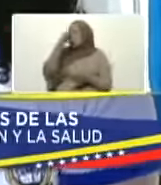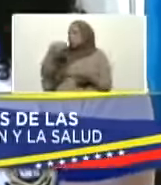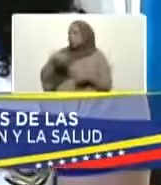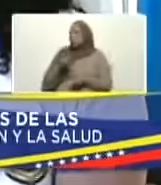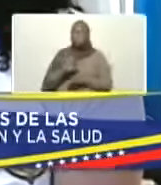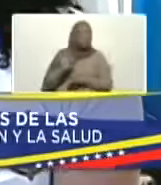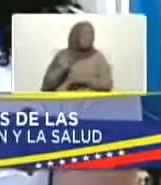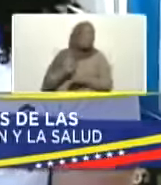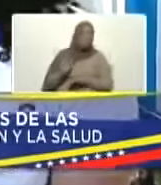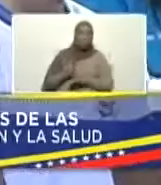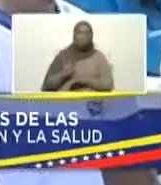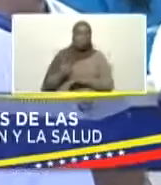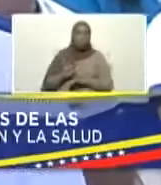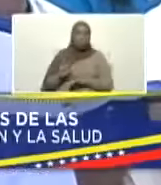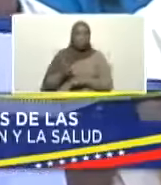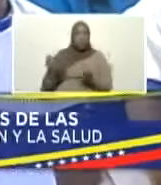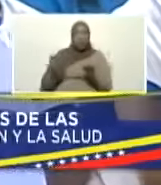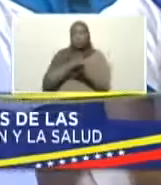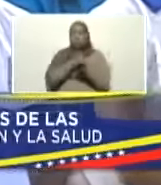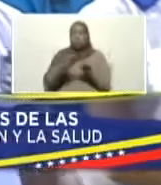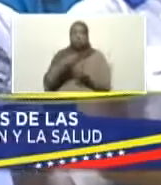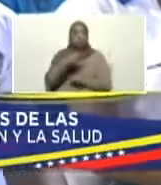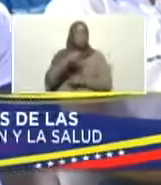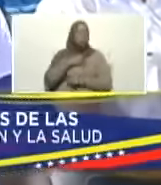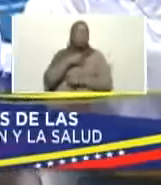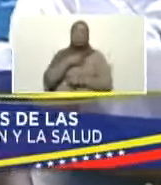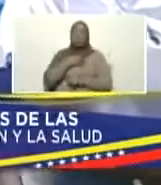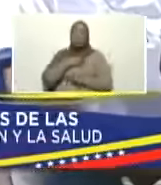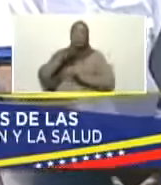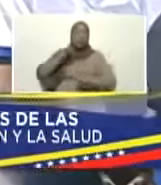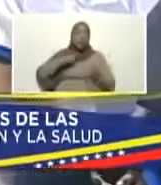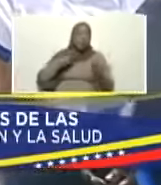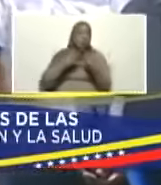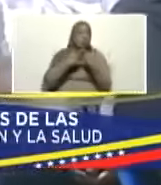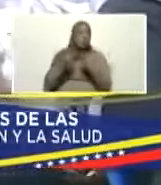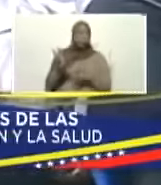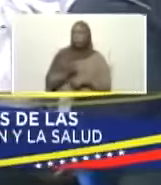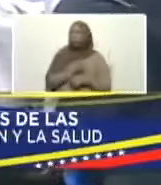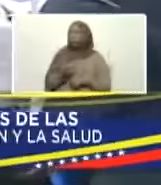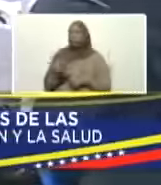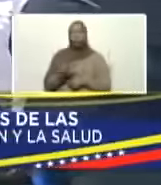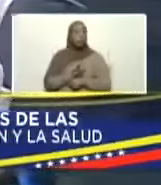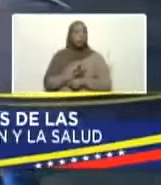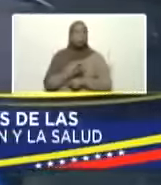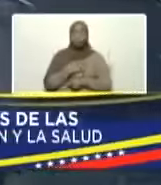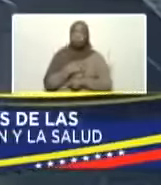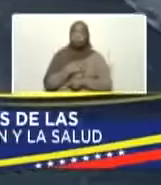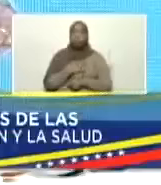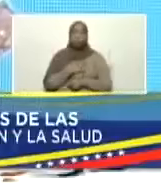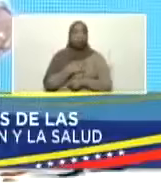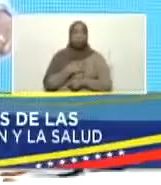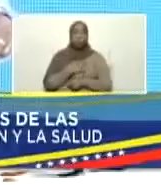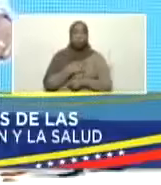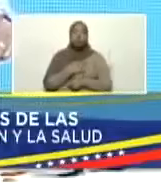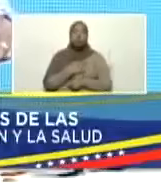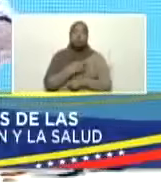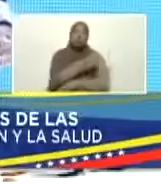guarimbas. El que quiera violencia. El que quiera enfrentamiento entre los venezolanos. Esos son